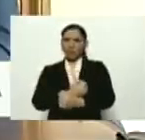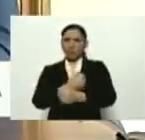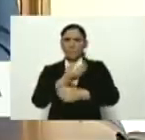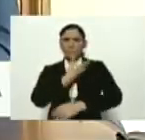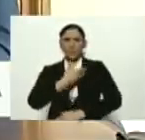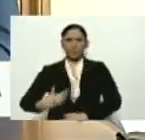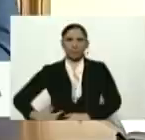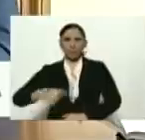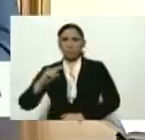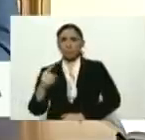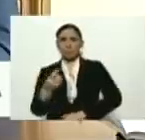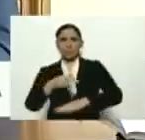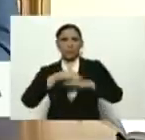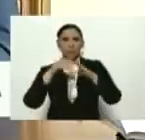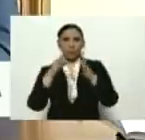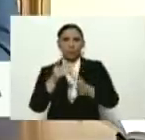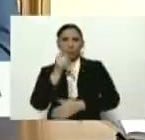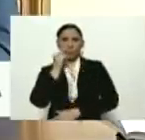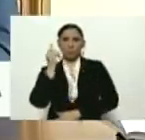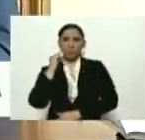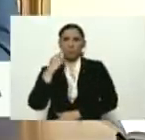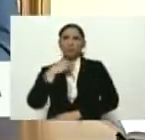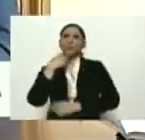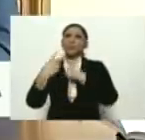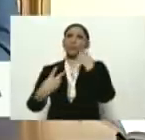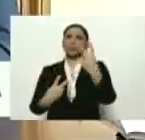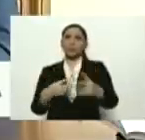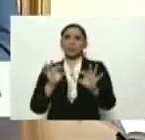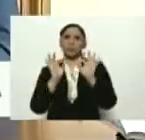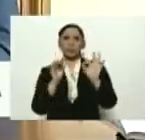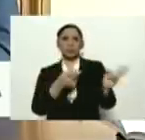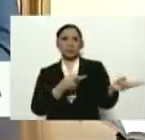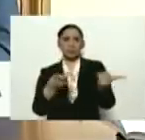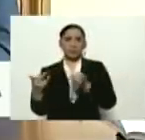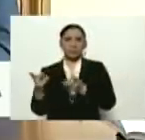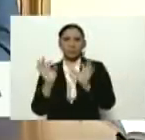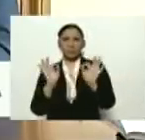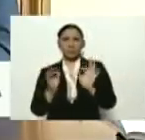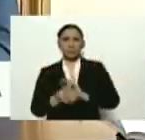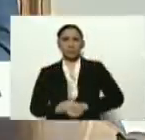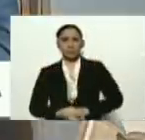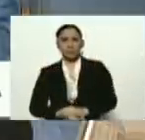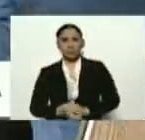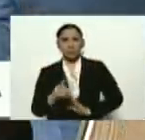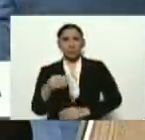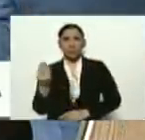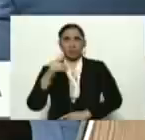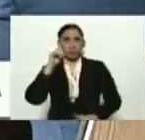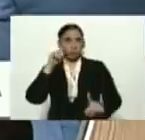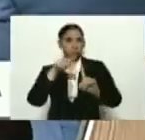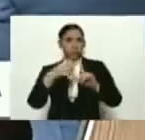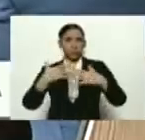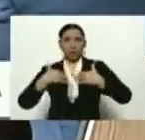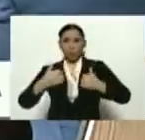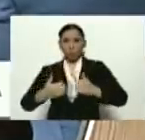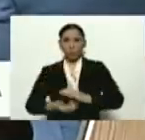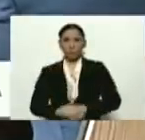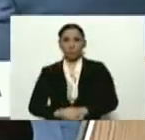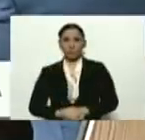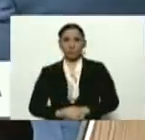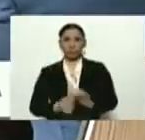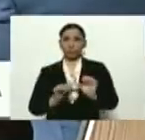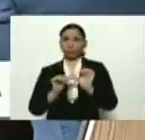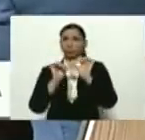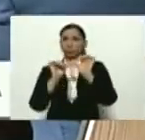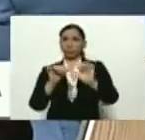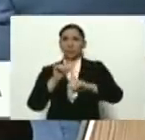ministros, delegados especiales, invitado especial, además del reto de salud que se mantendrá por